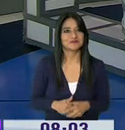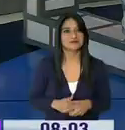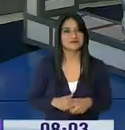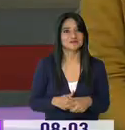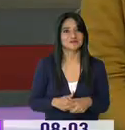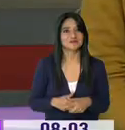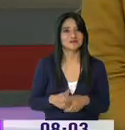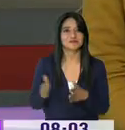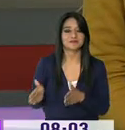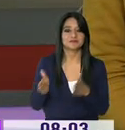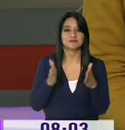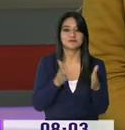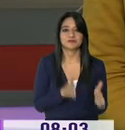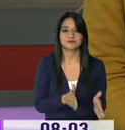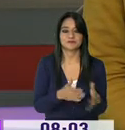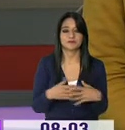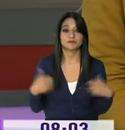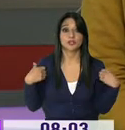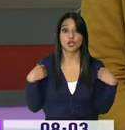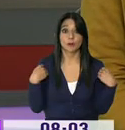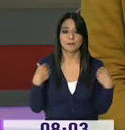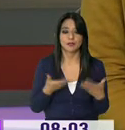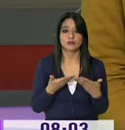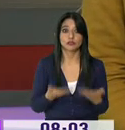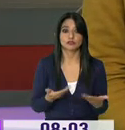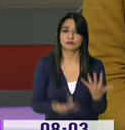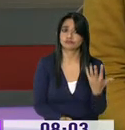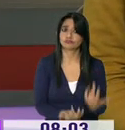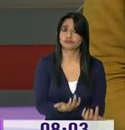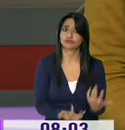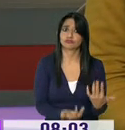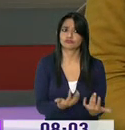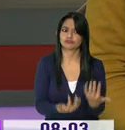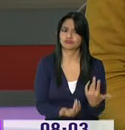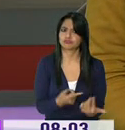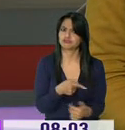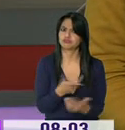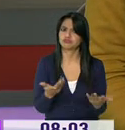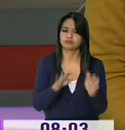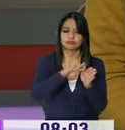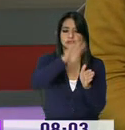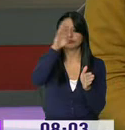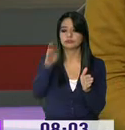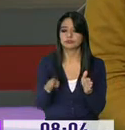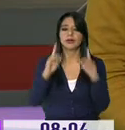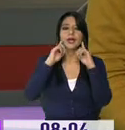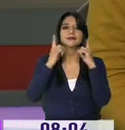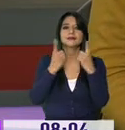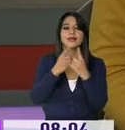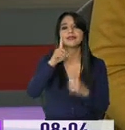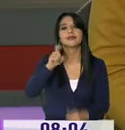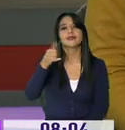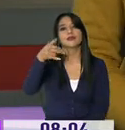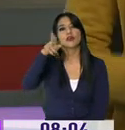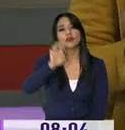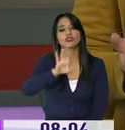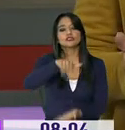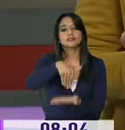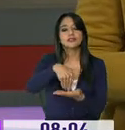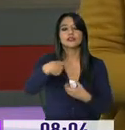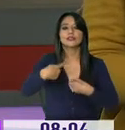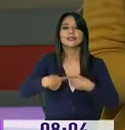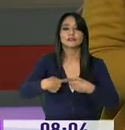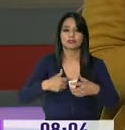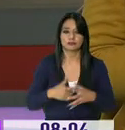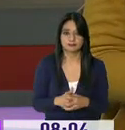a contar que la quema de ropa y otros objetos provocaron un conato de incendio en el túnel de San Diego, en el centro de la capital. El hecho